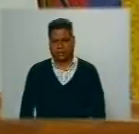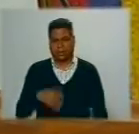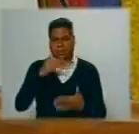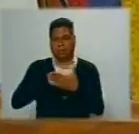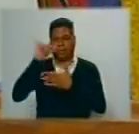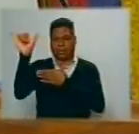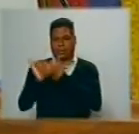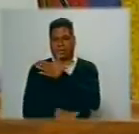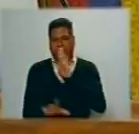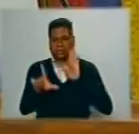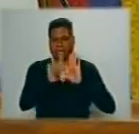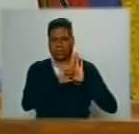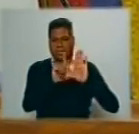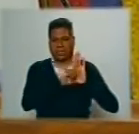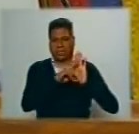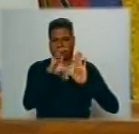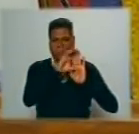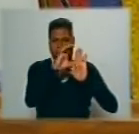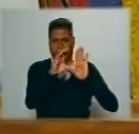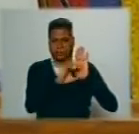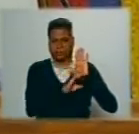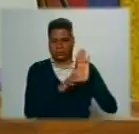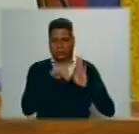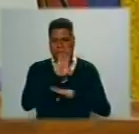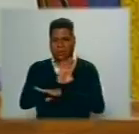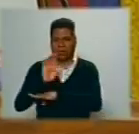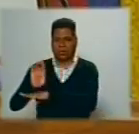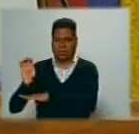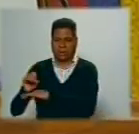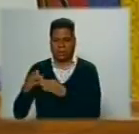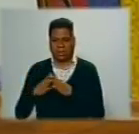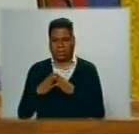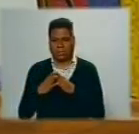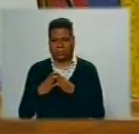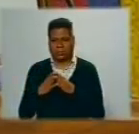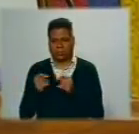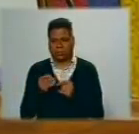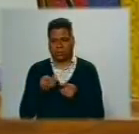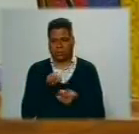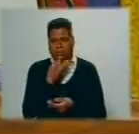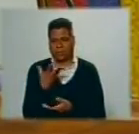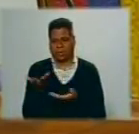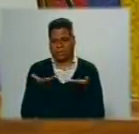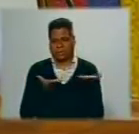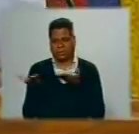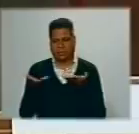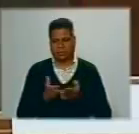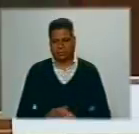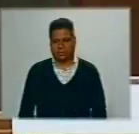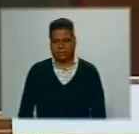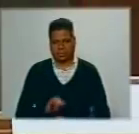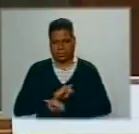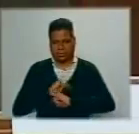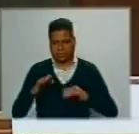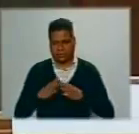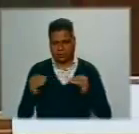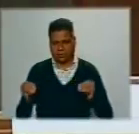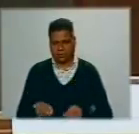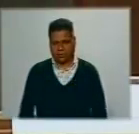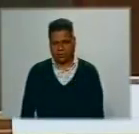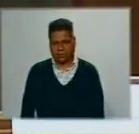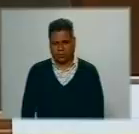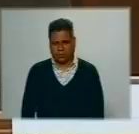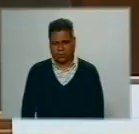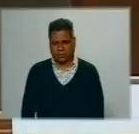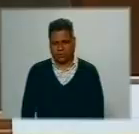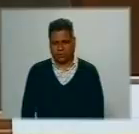Proyecto de ley constitucional para la protección en el acceso a los bienes y servicios. Es todo, presidente. Para este